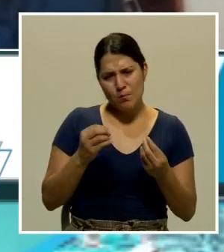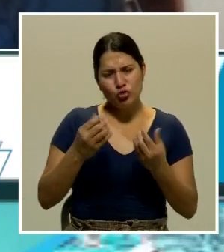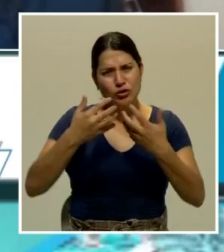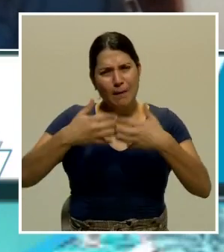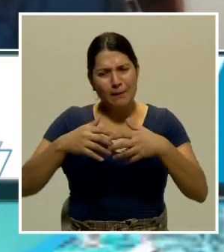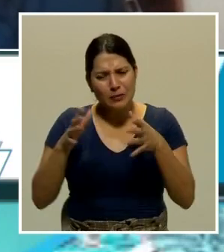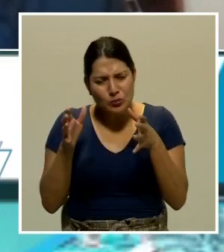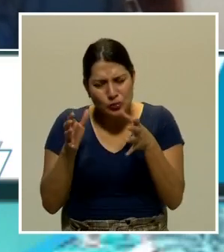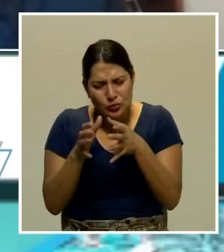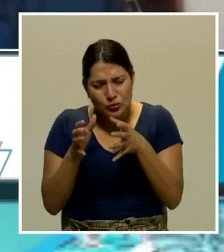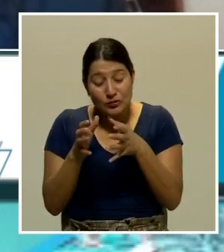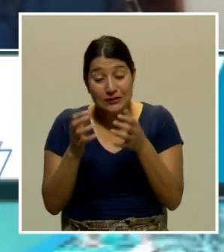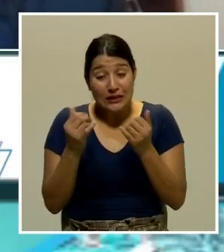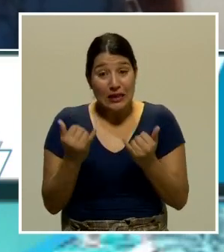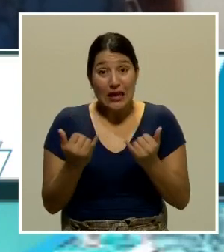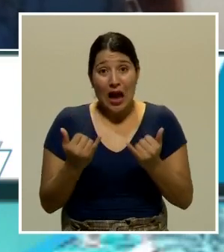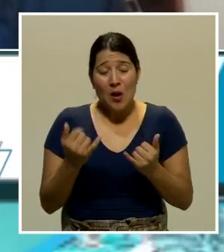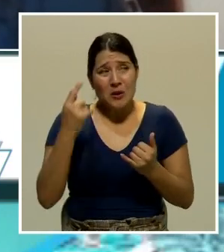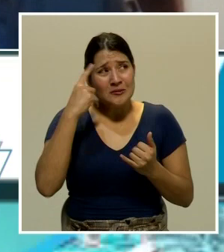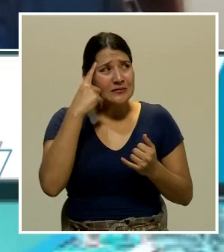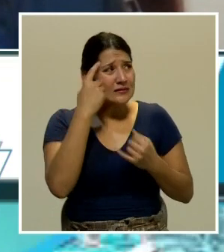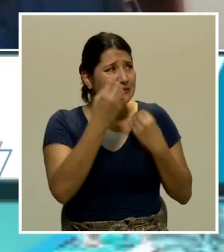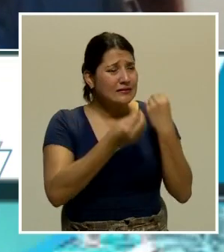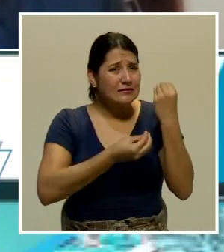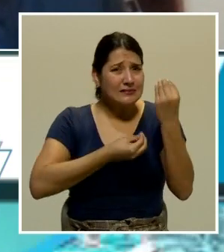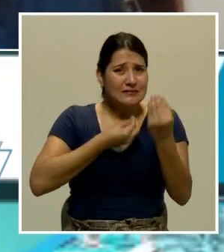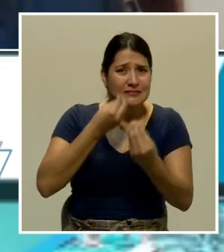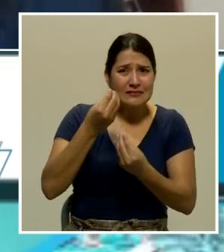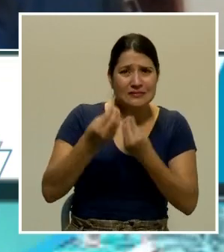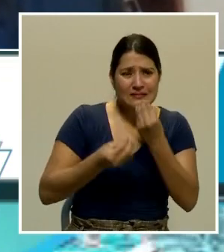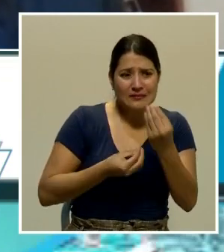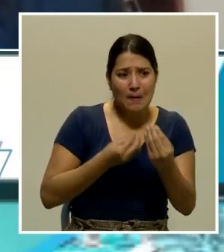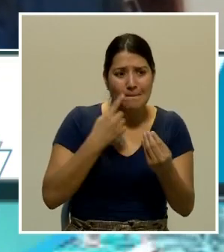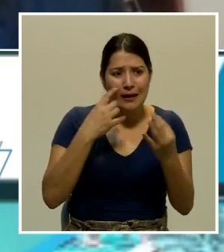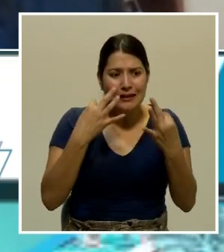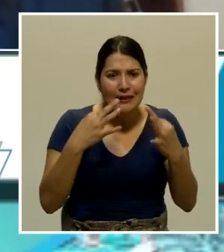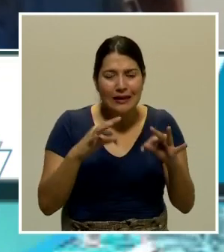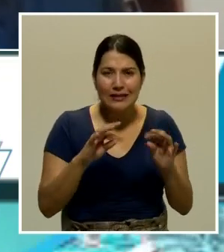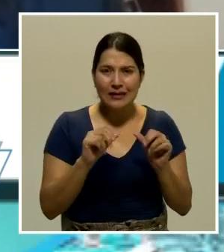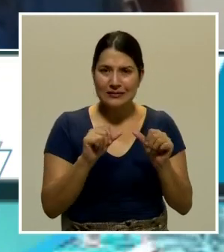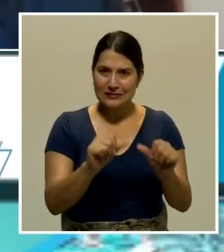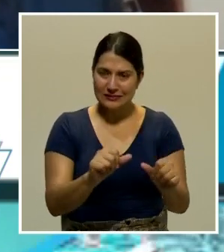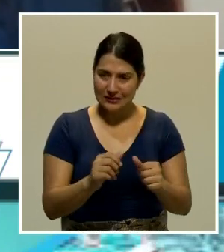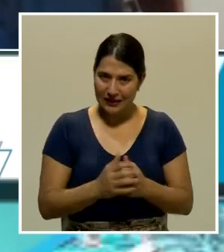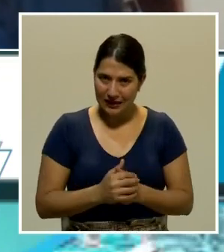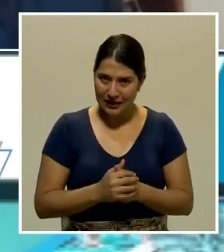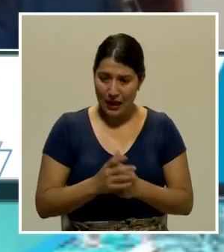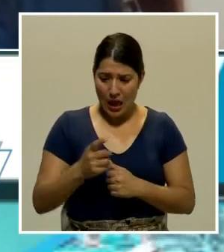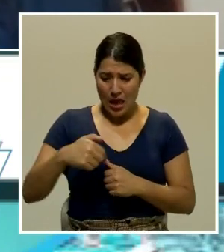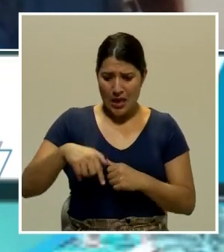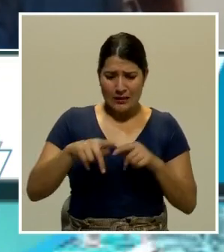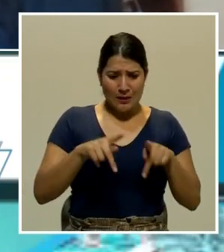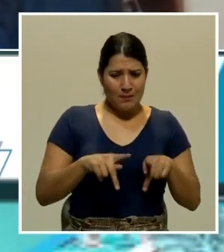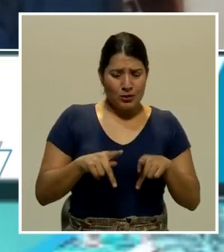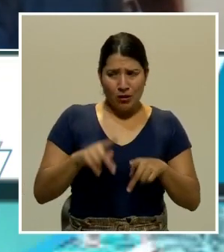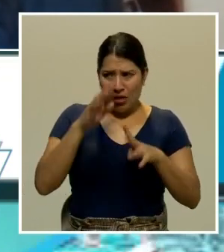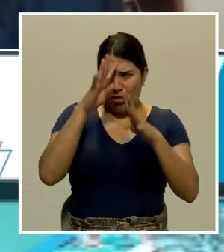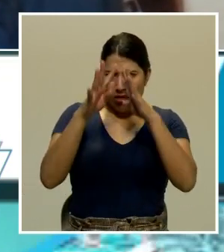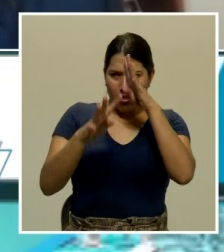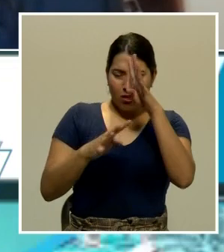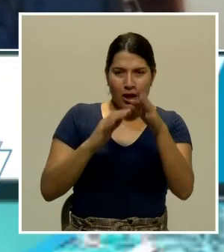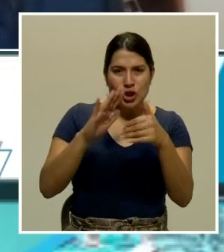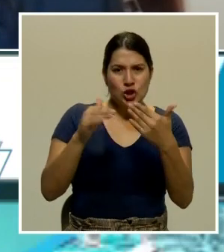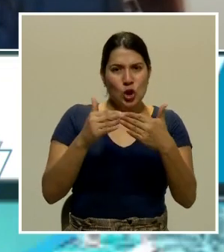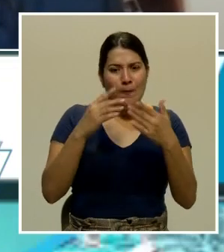están viendo, como dicen en la calle, de a palitos para sobrevivir. Gente que hace de todo para